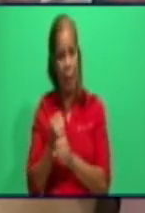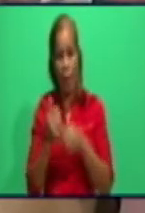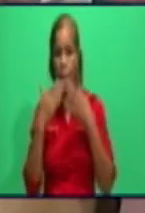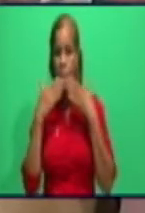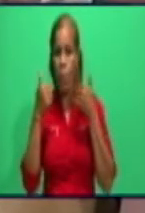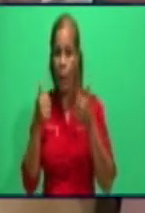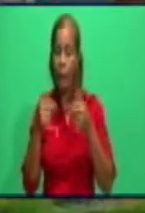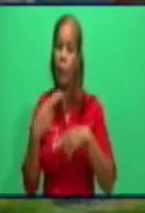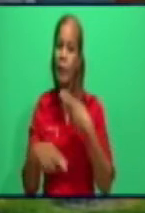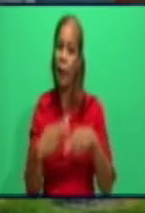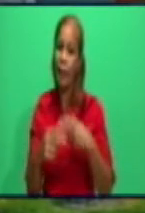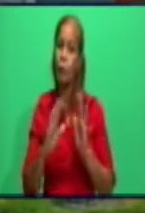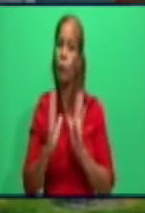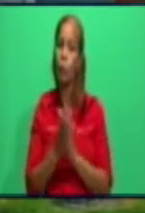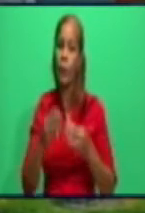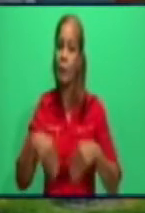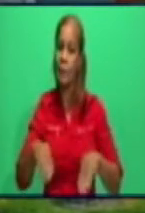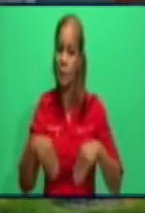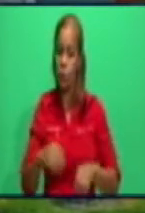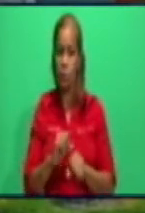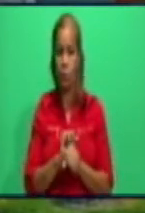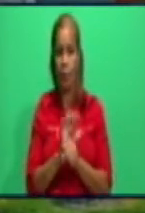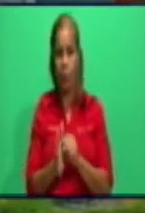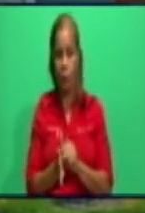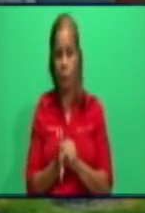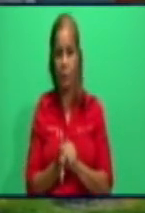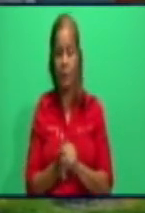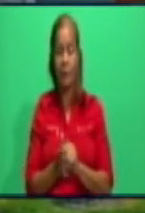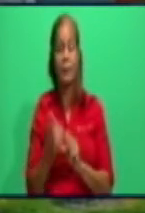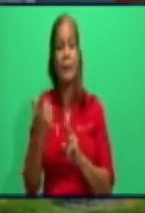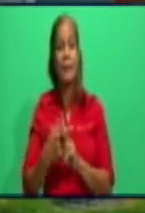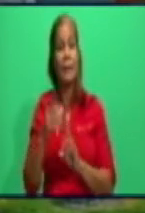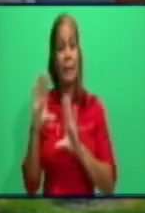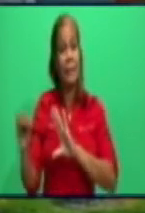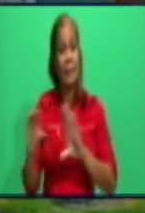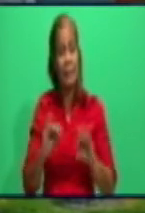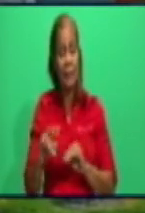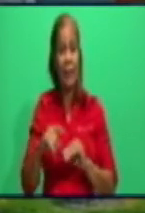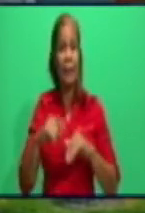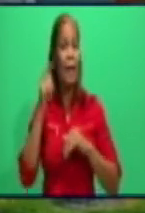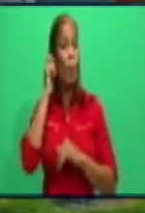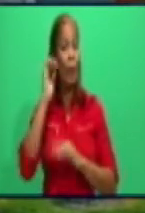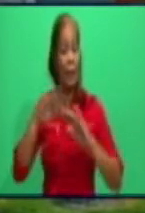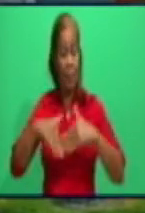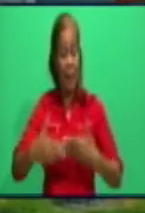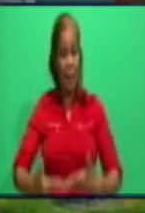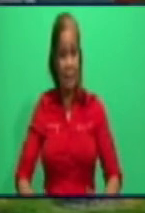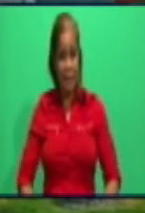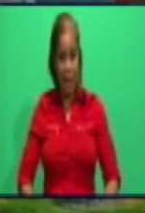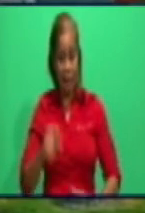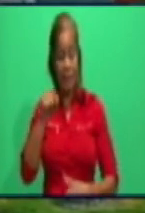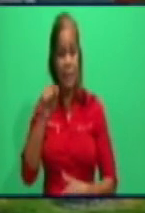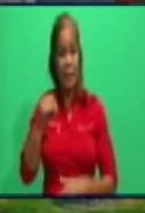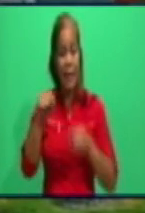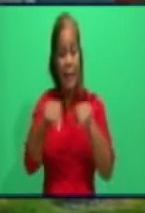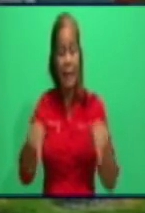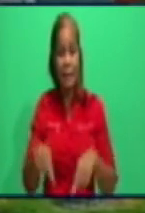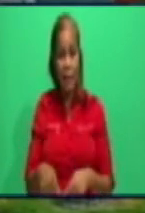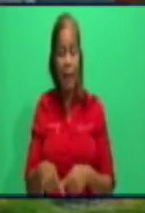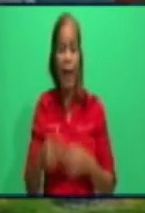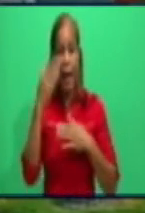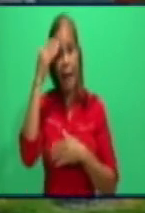mensaje. Y dice, las embarazadas que están allí ingresadas en 3Q, que le agradecen mucho por las atenciones y la preocupación